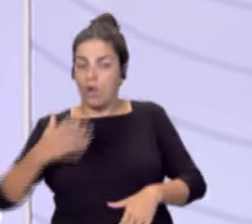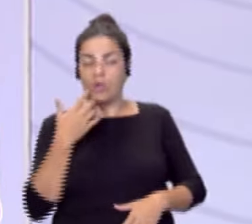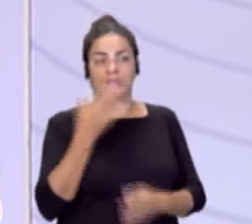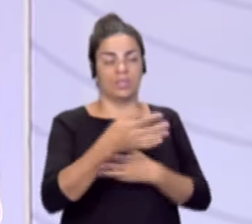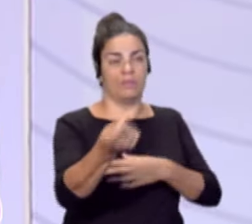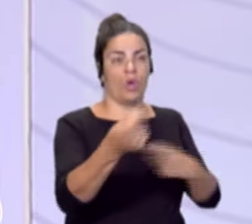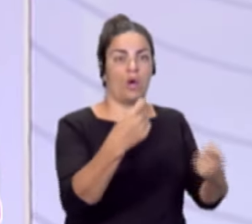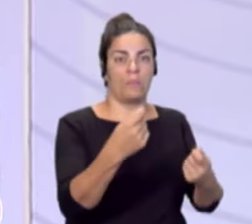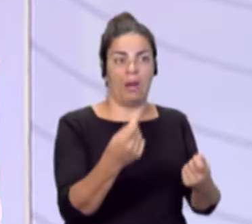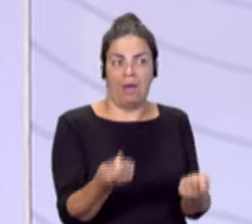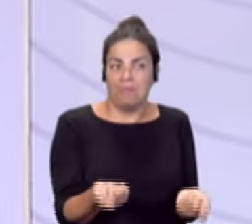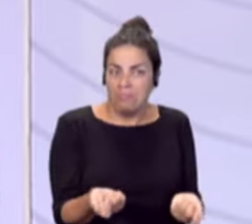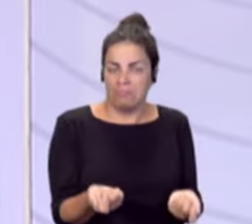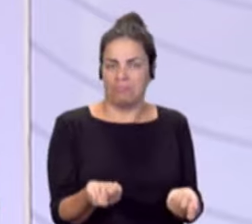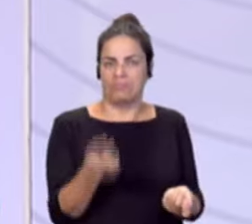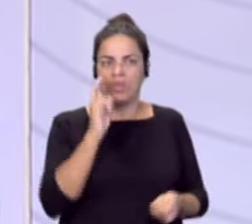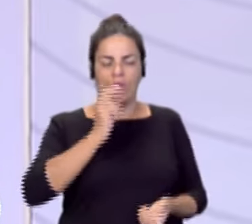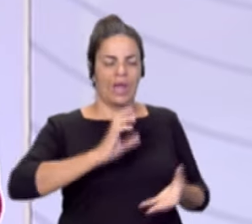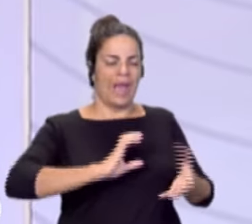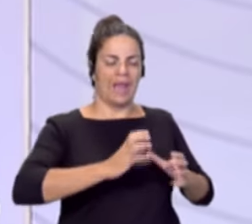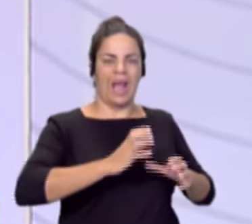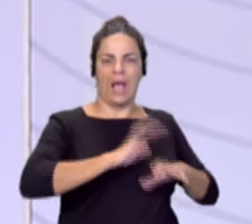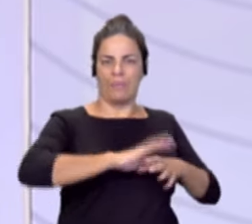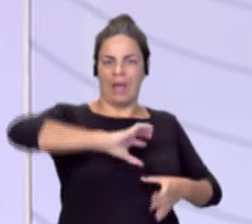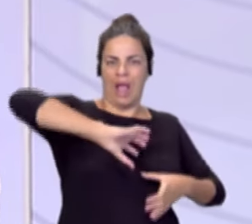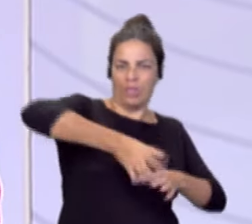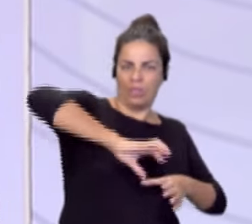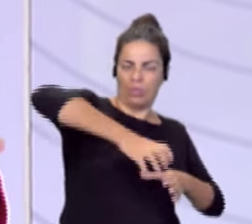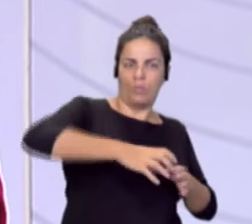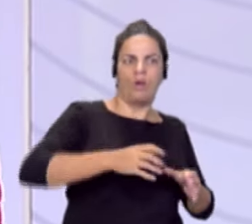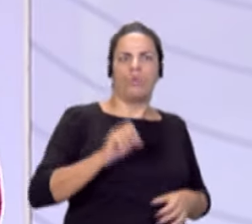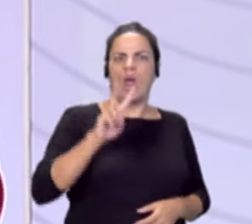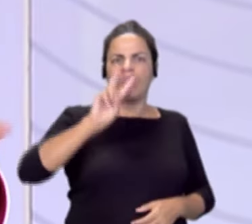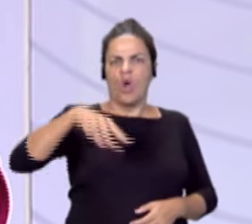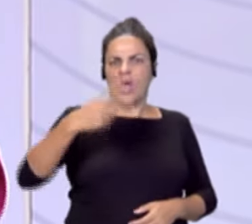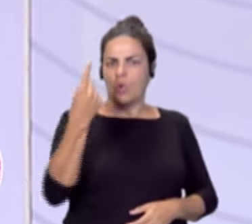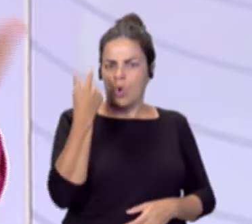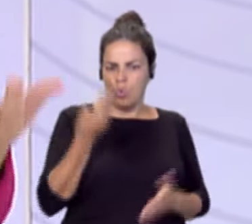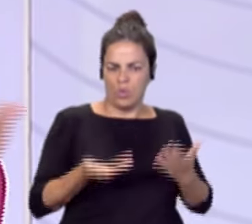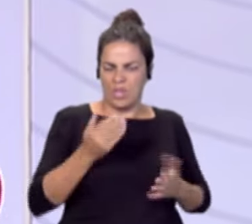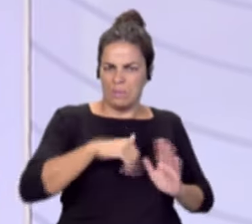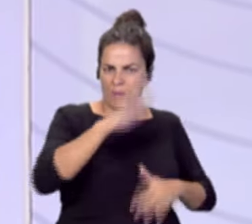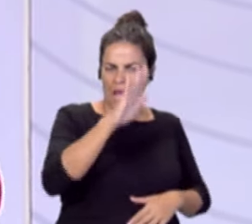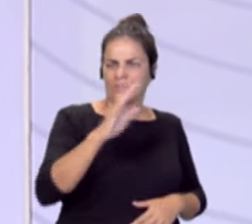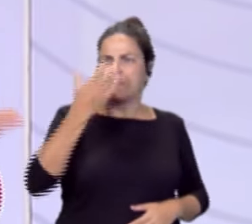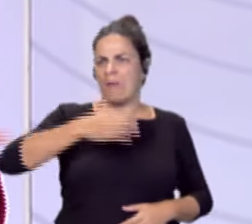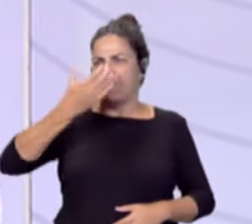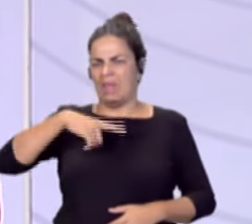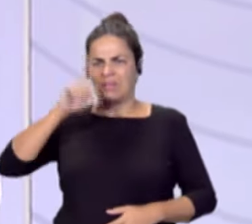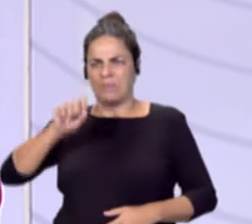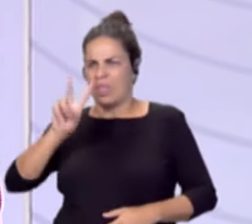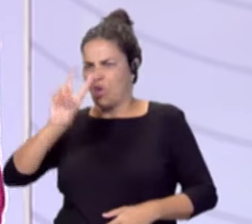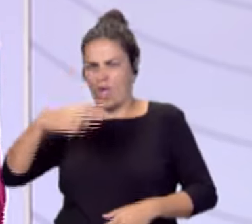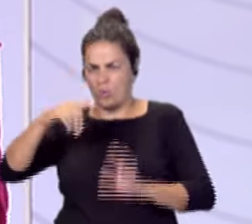O sea, las naranjas de zumo están a más de 2 euros el kilo. Así, y las manzanas también a más de 2 euros. Y las